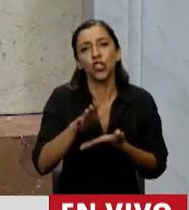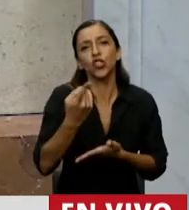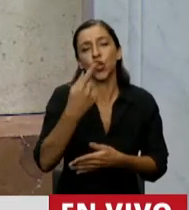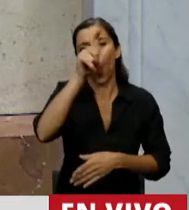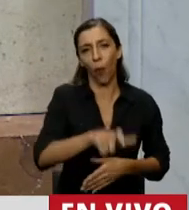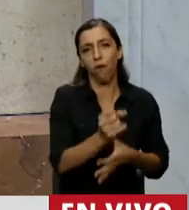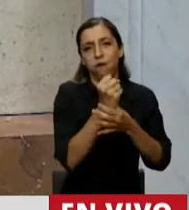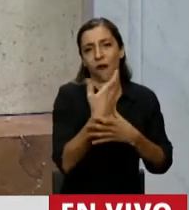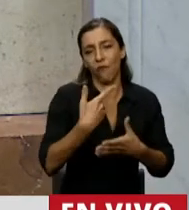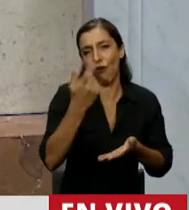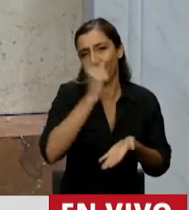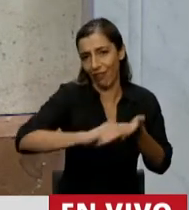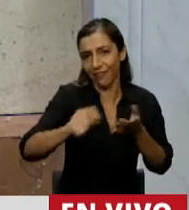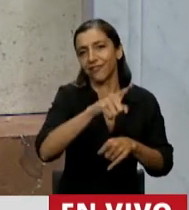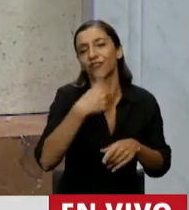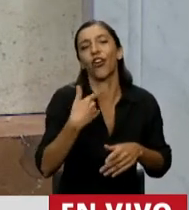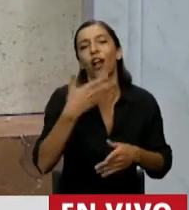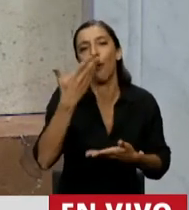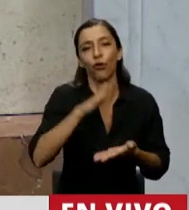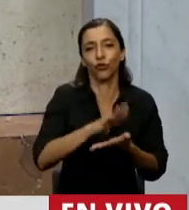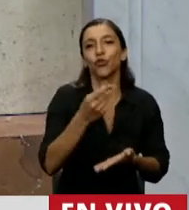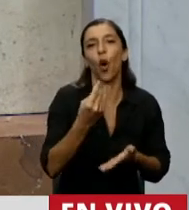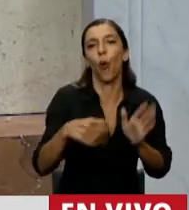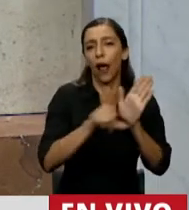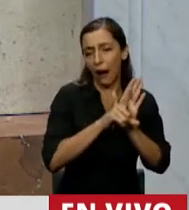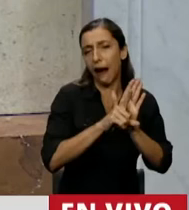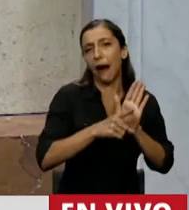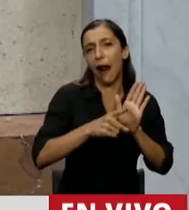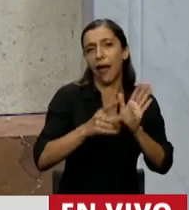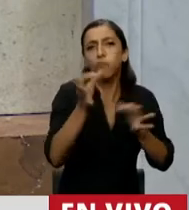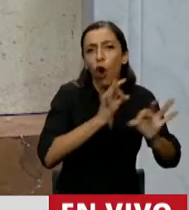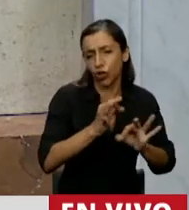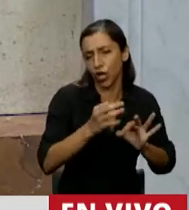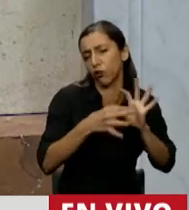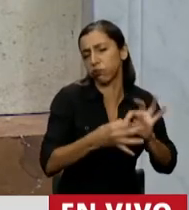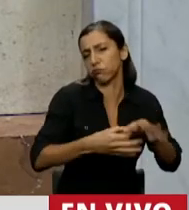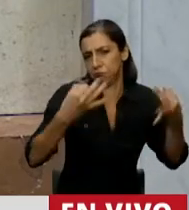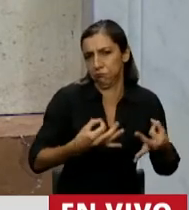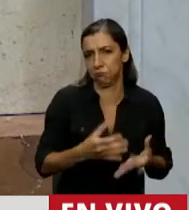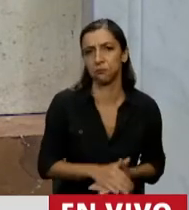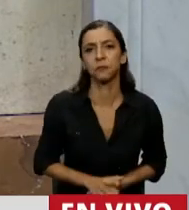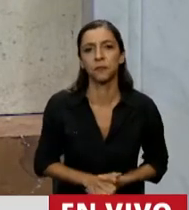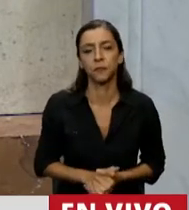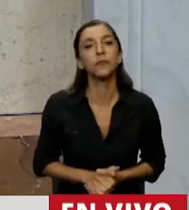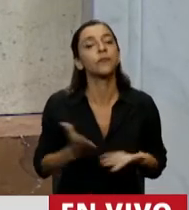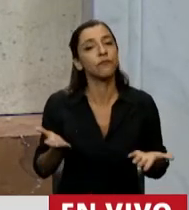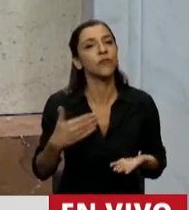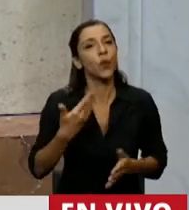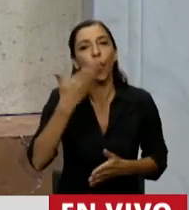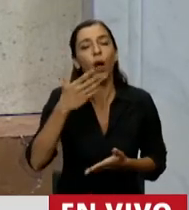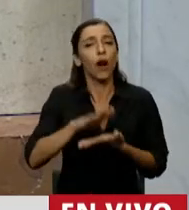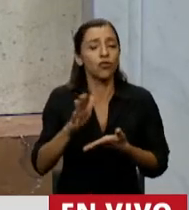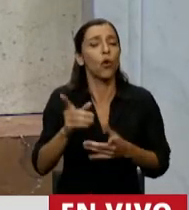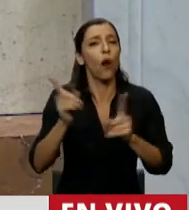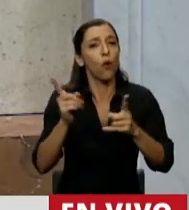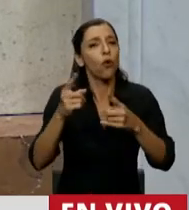como Aida Kemmermacher de Carlucci, hablando de la legalidad de este proyecto. Me voy a referir solamente a algunos datos que tienen que ver con la cuestión de salud pública,